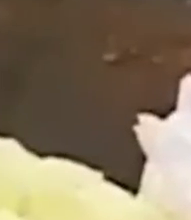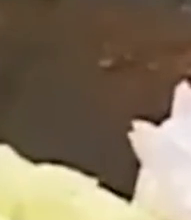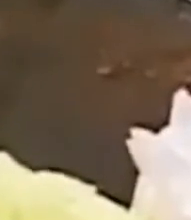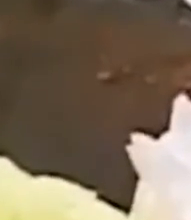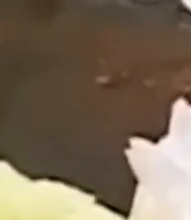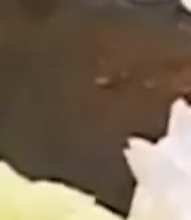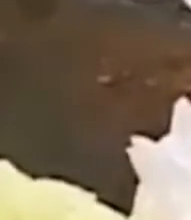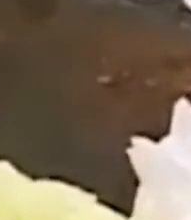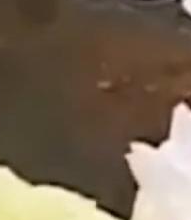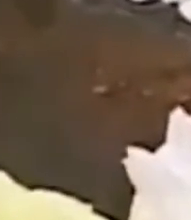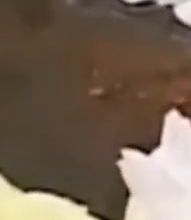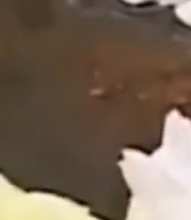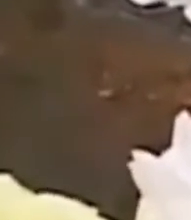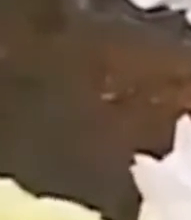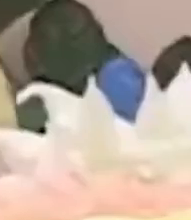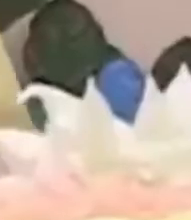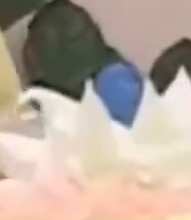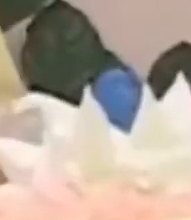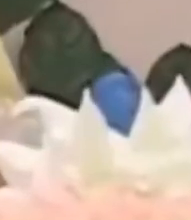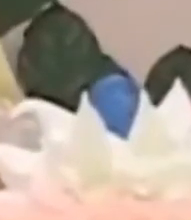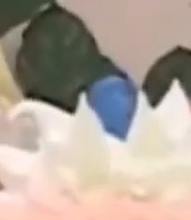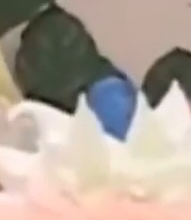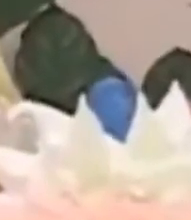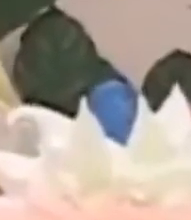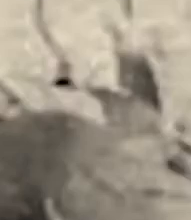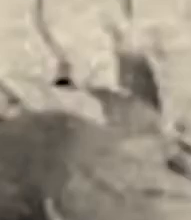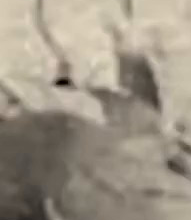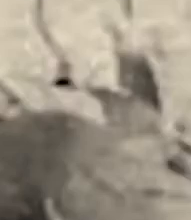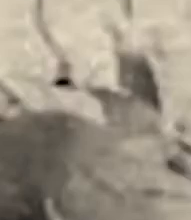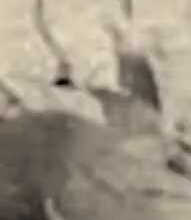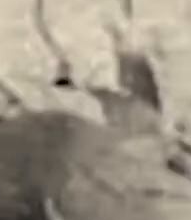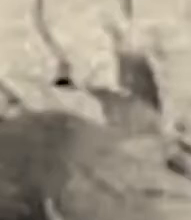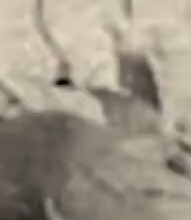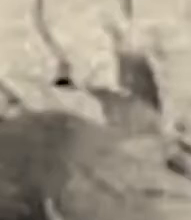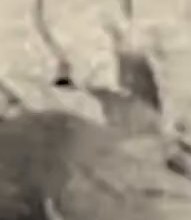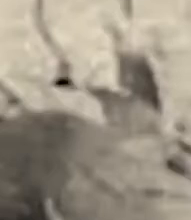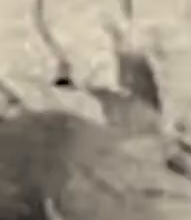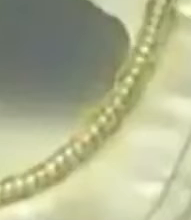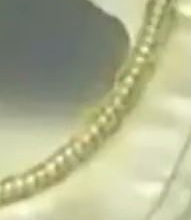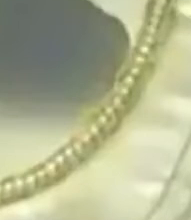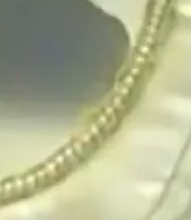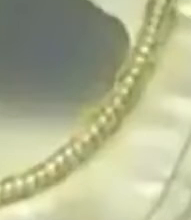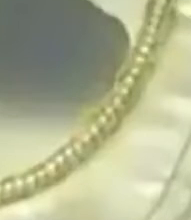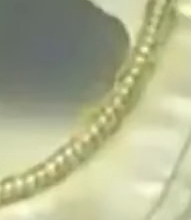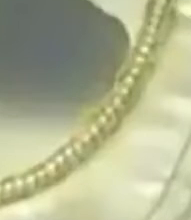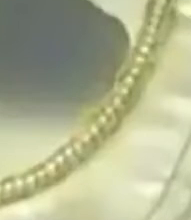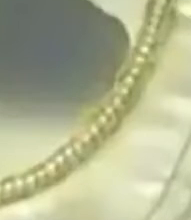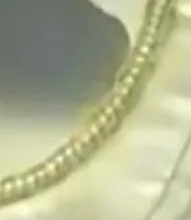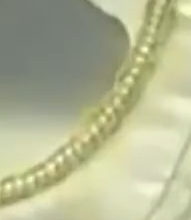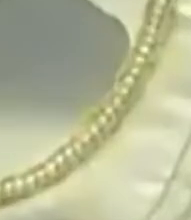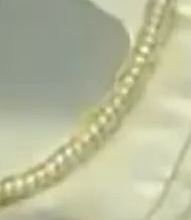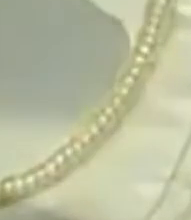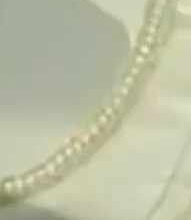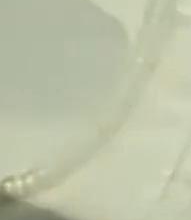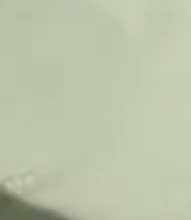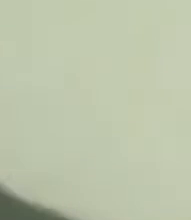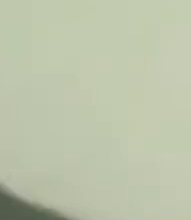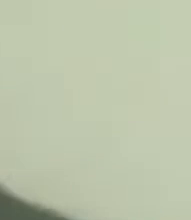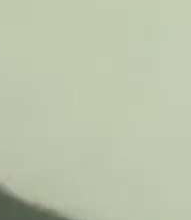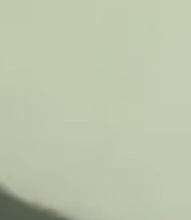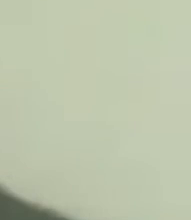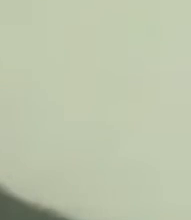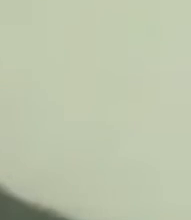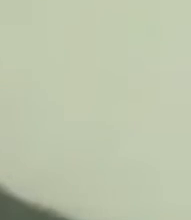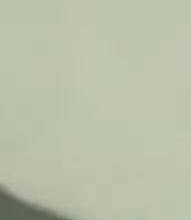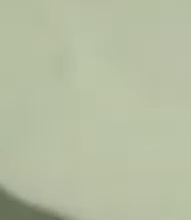dolor, no dejes que una nube diga adiós, no saltes en pedazos,